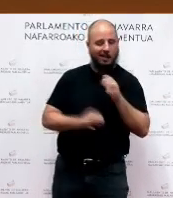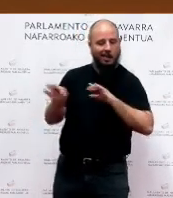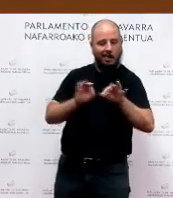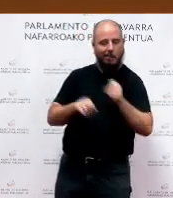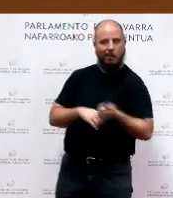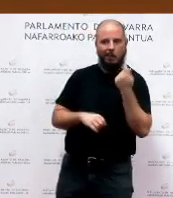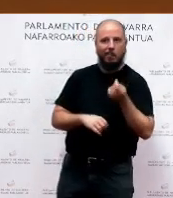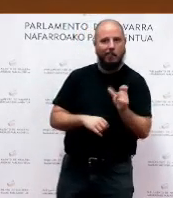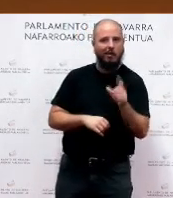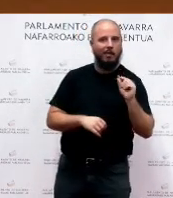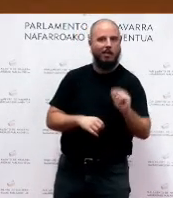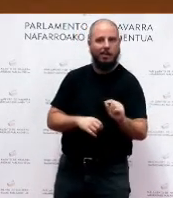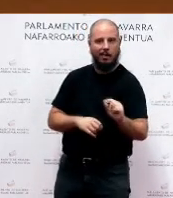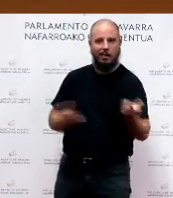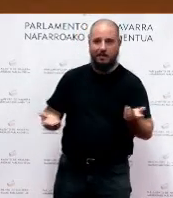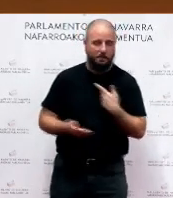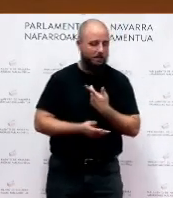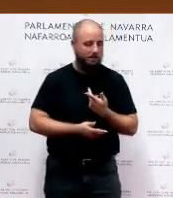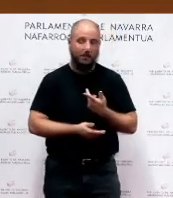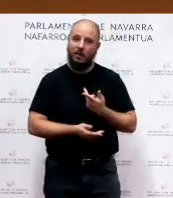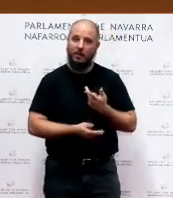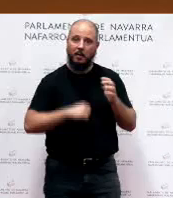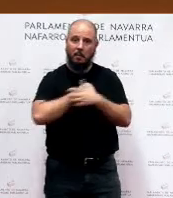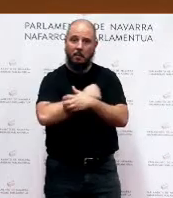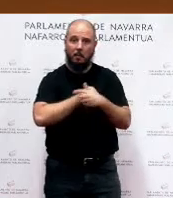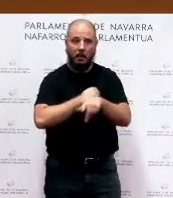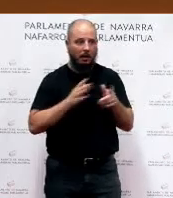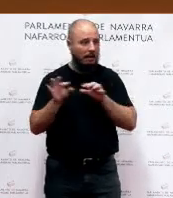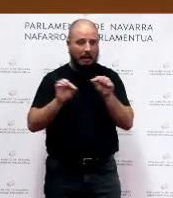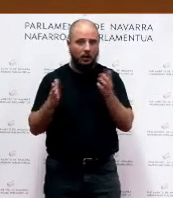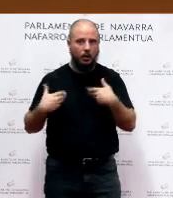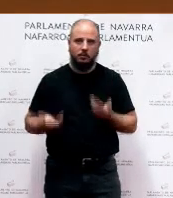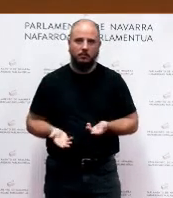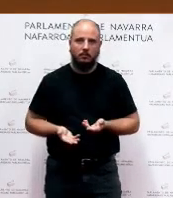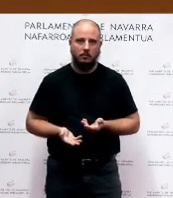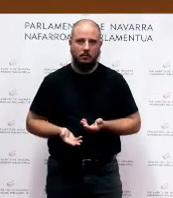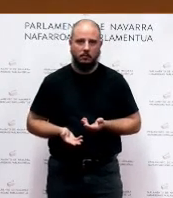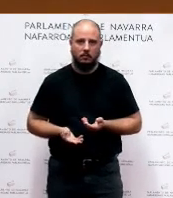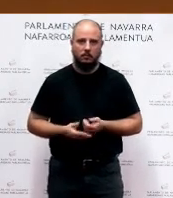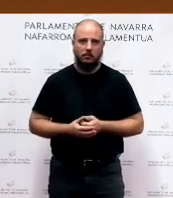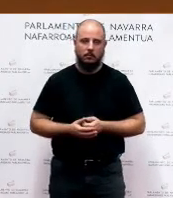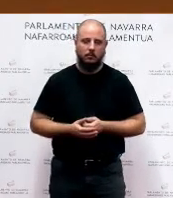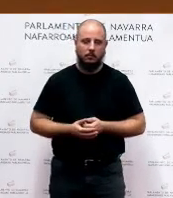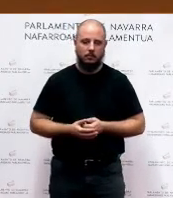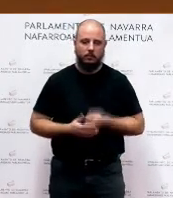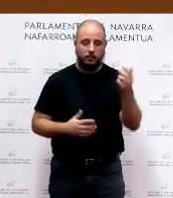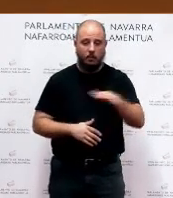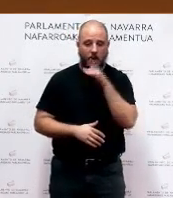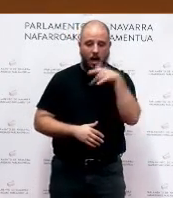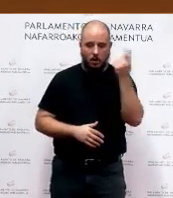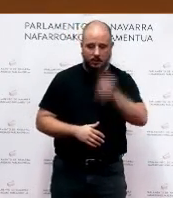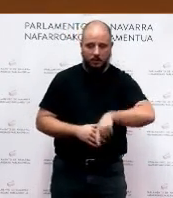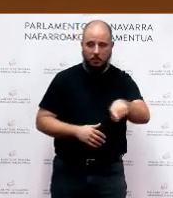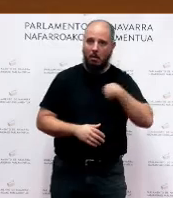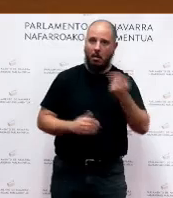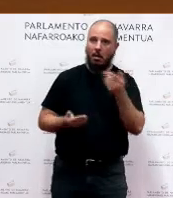precio a costa de dejar sin opciones a quienes tienen menos recursos. Ahora también se celebran el registro de grandes